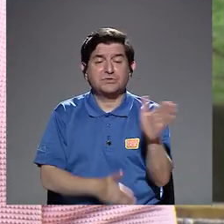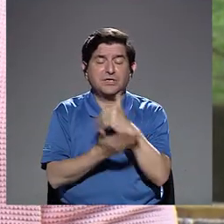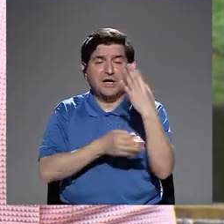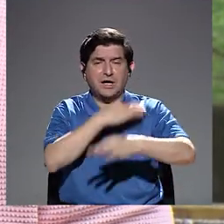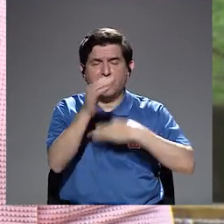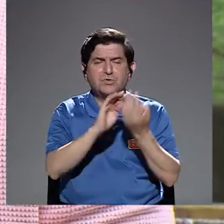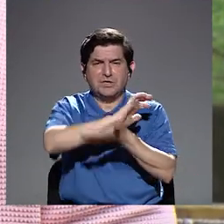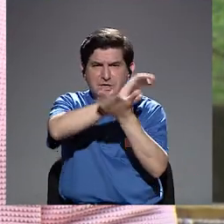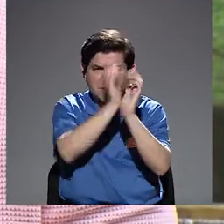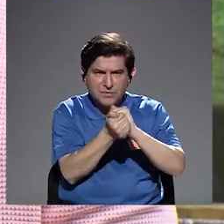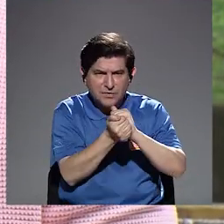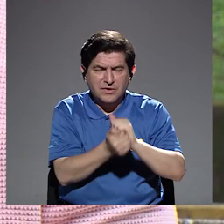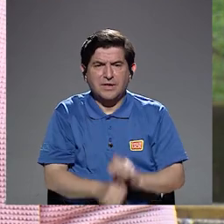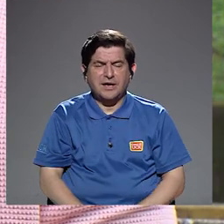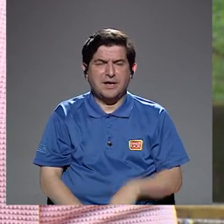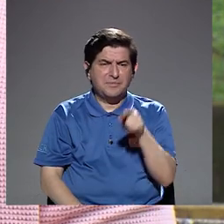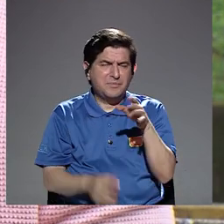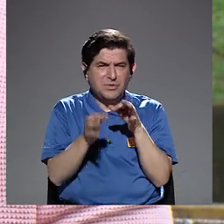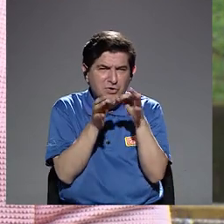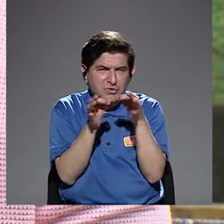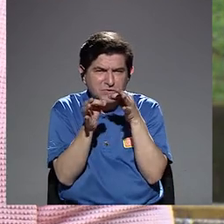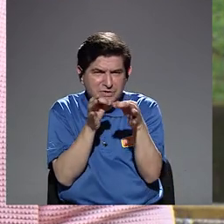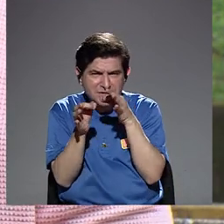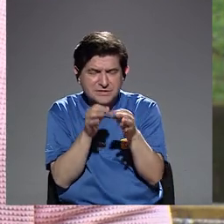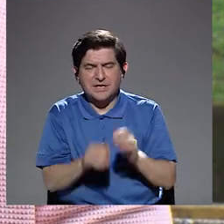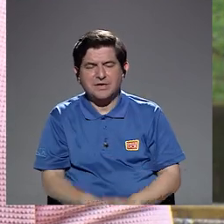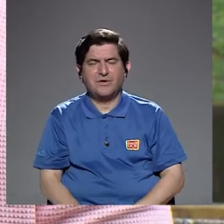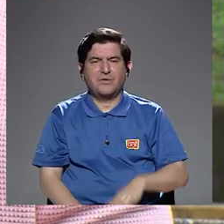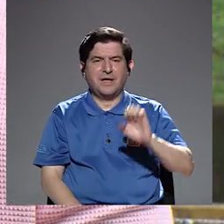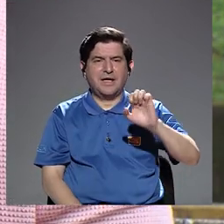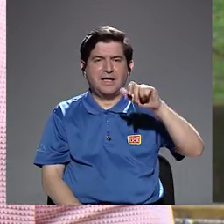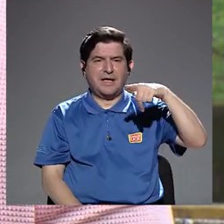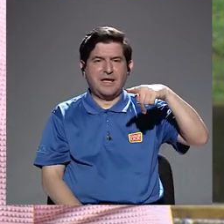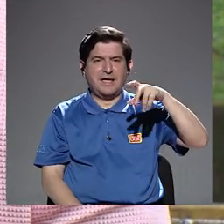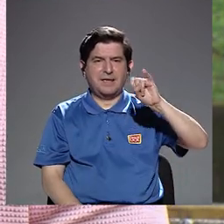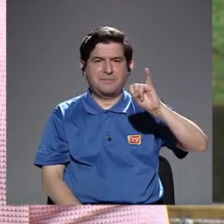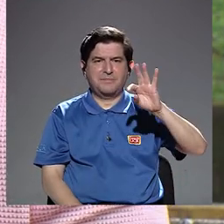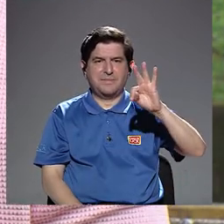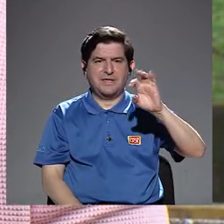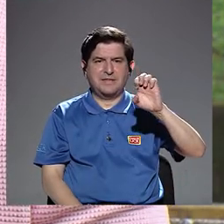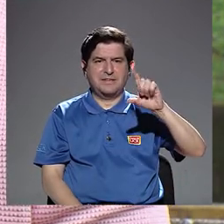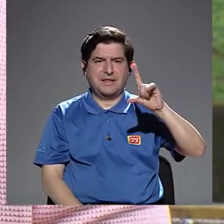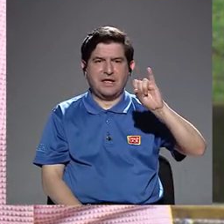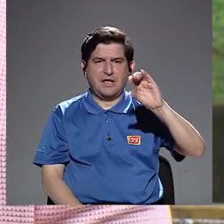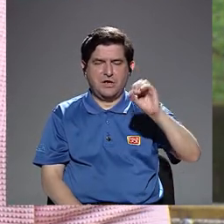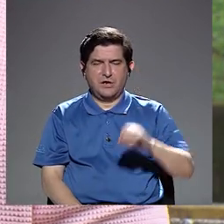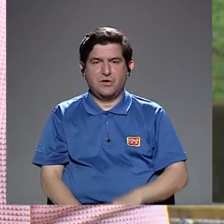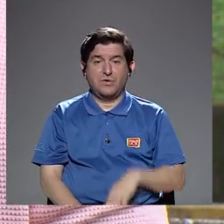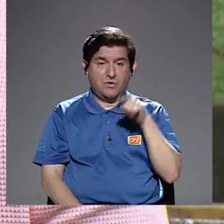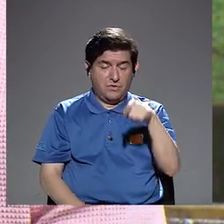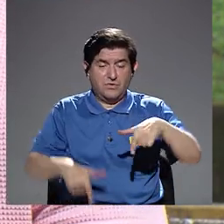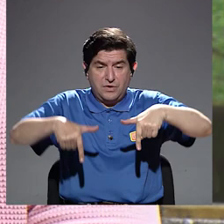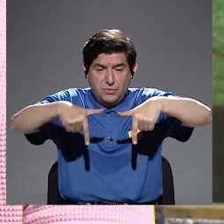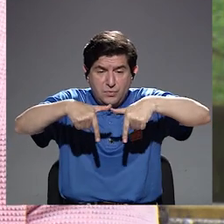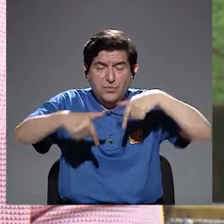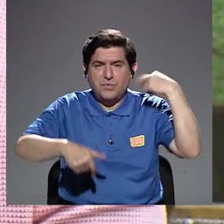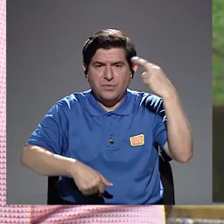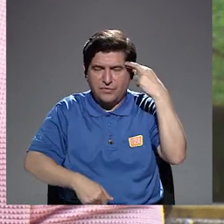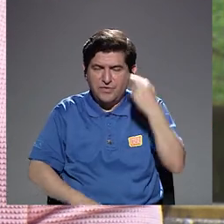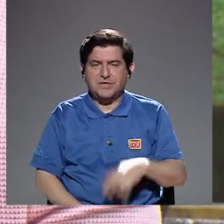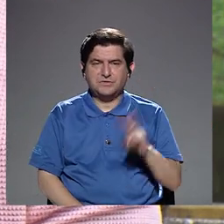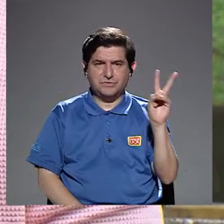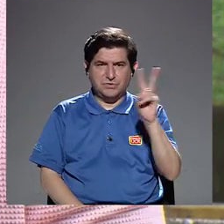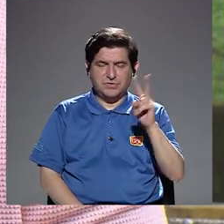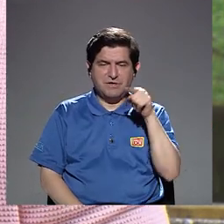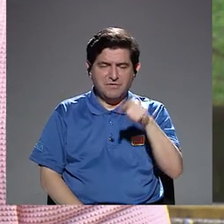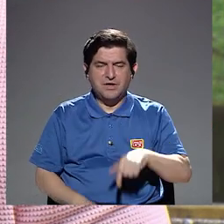alguna alteración a nivel propiamente de celular, de lo que es el epitelio del cérvix, que lo más probable haya sido producto del mismo